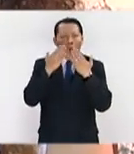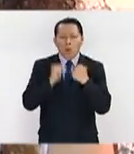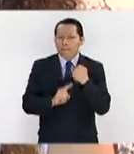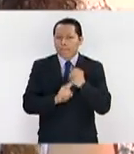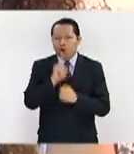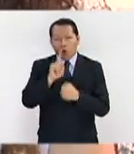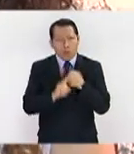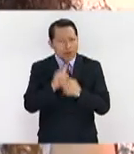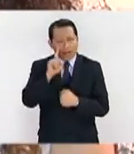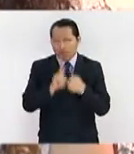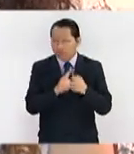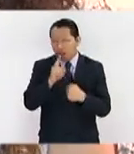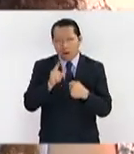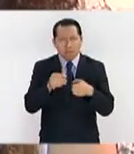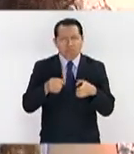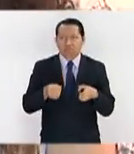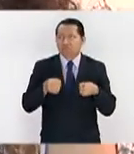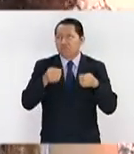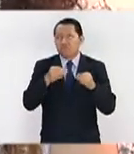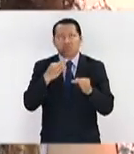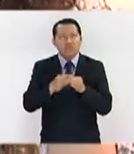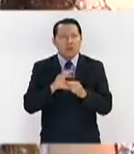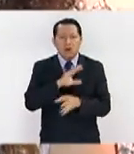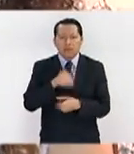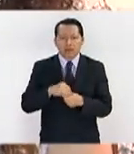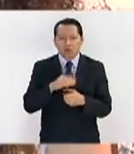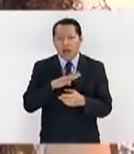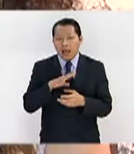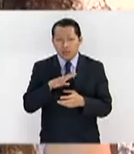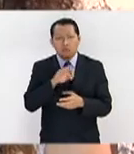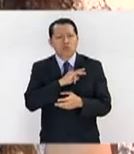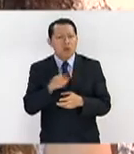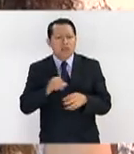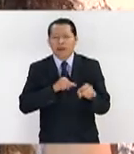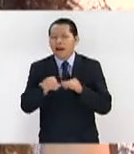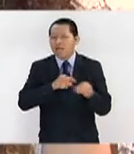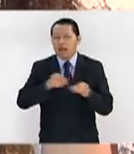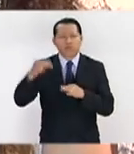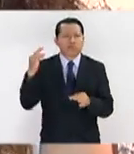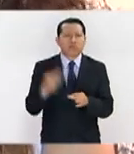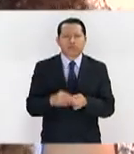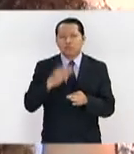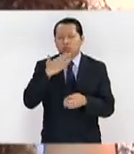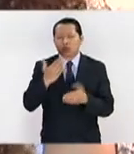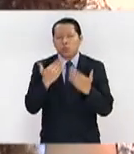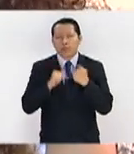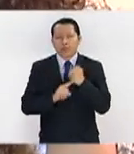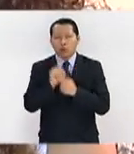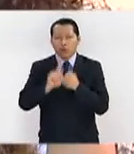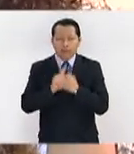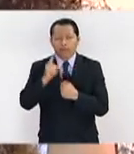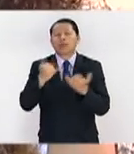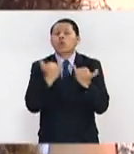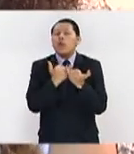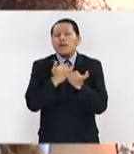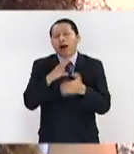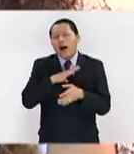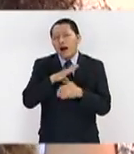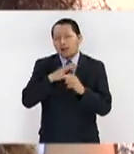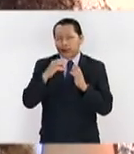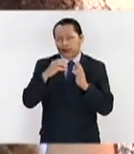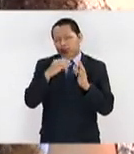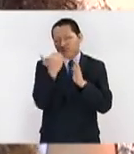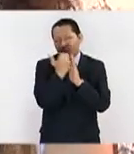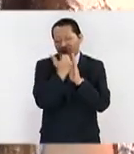ningún daño estructural, estamos en condiciones por completo de operar sin ningún problema, aparte de que hemos seguido los protocolos de